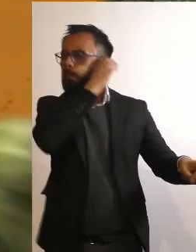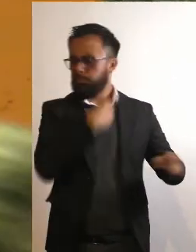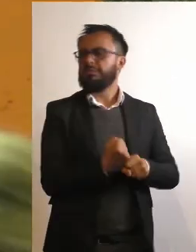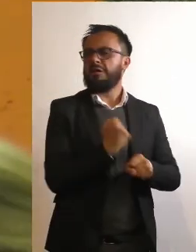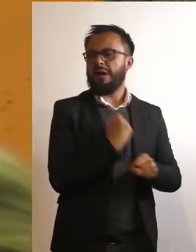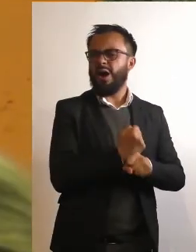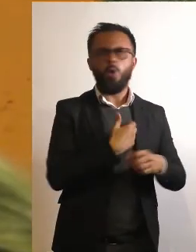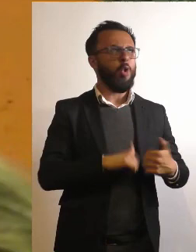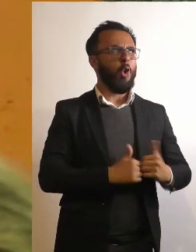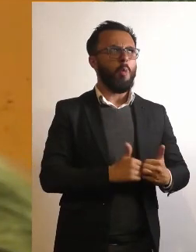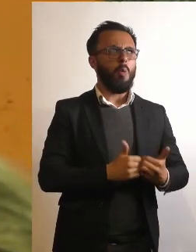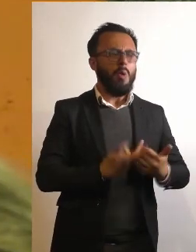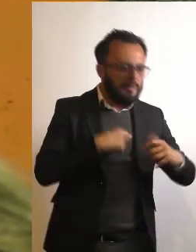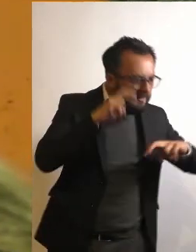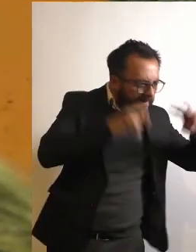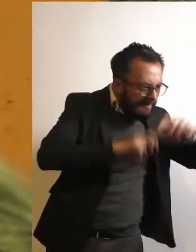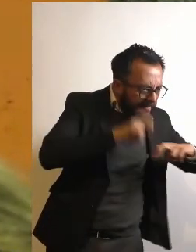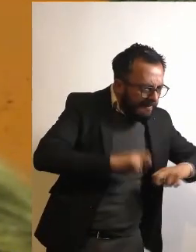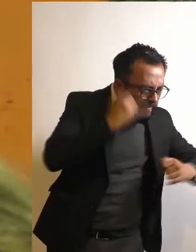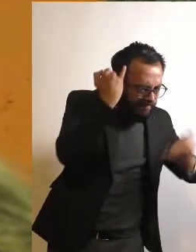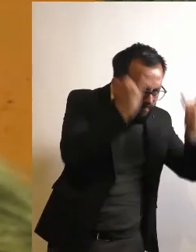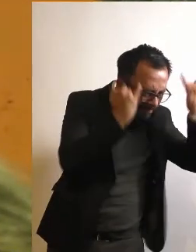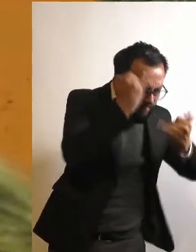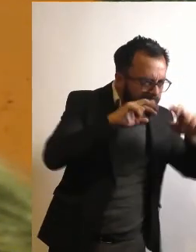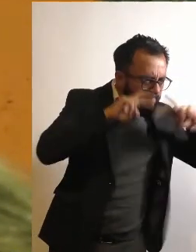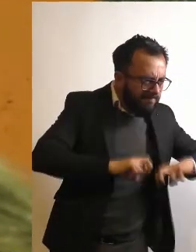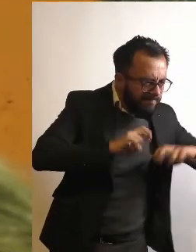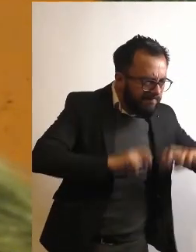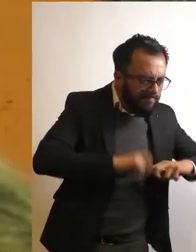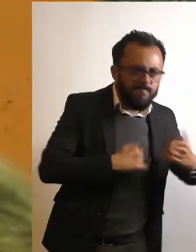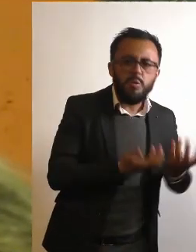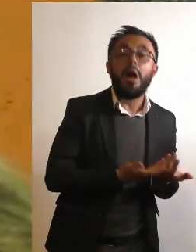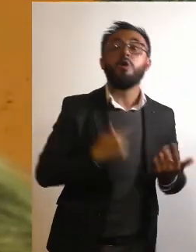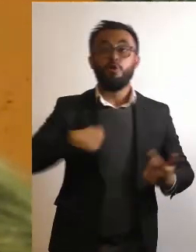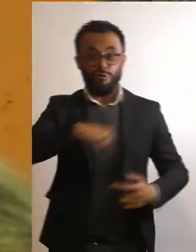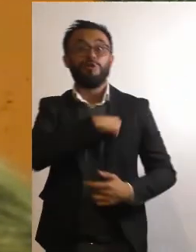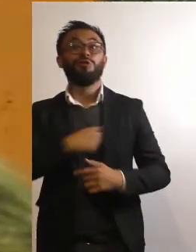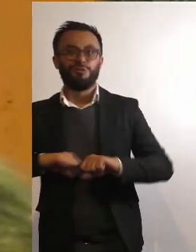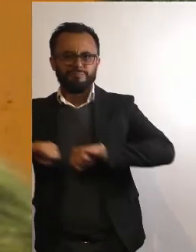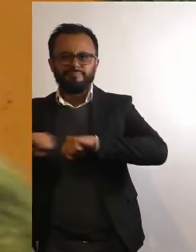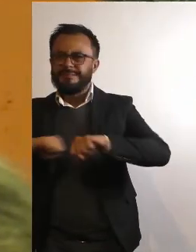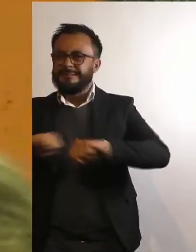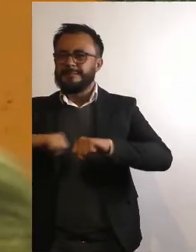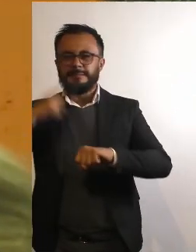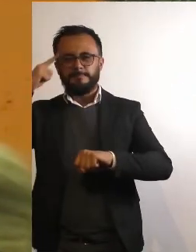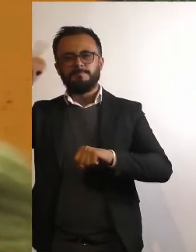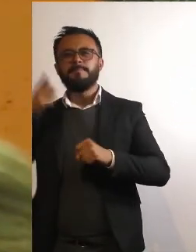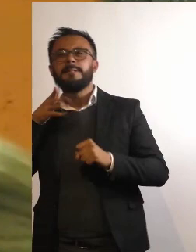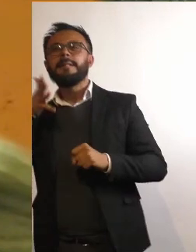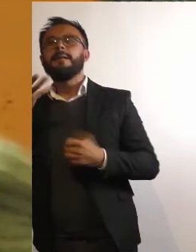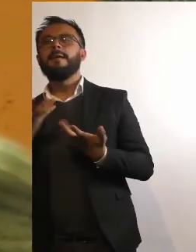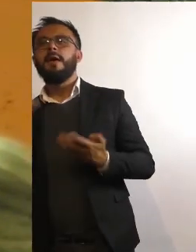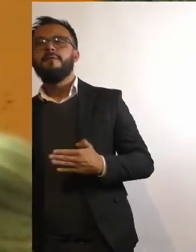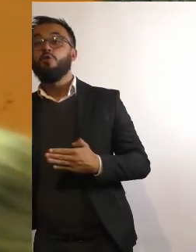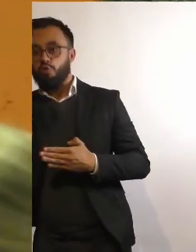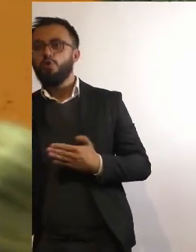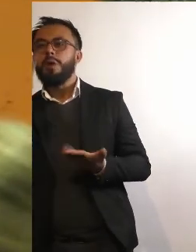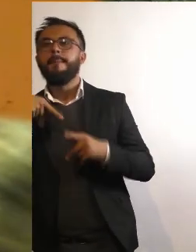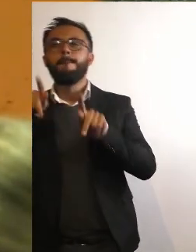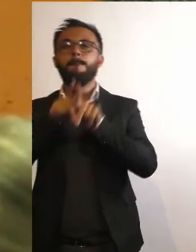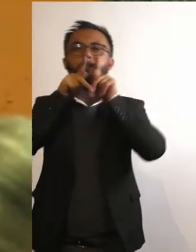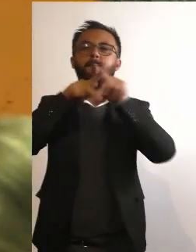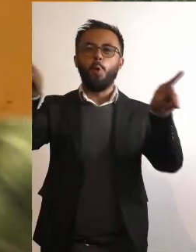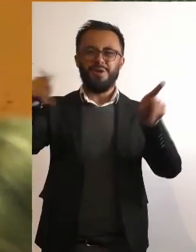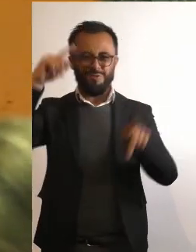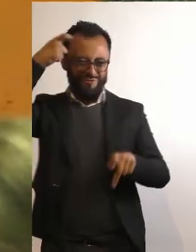incluso con otras universidades. Tenemos mucho más gestión de desarrollar proyectos con el sector público. Entonces, creo que lo que terminó pasando